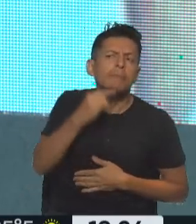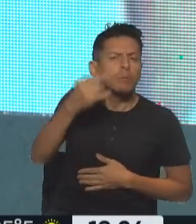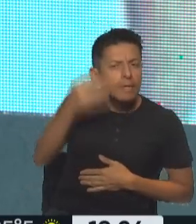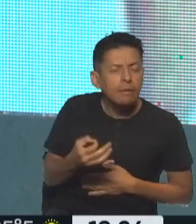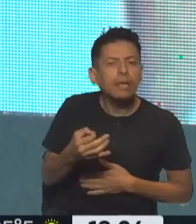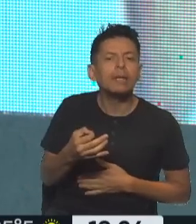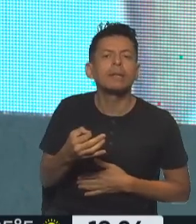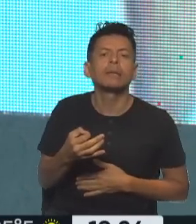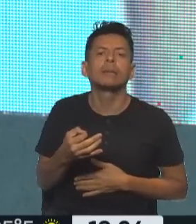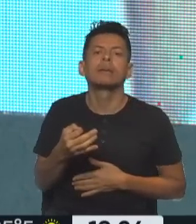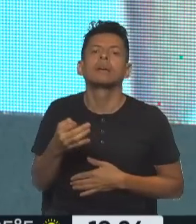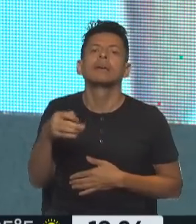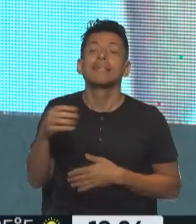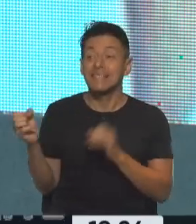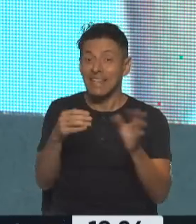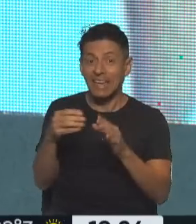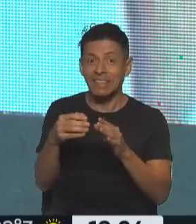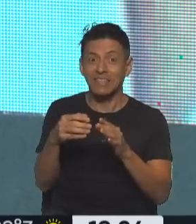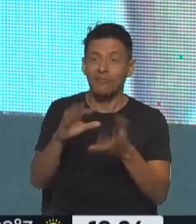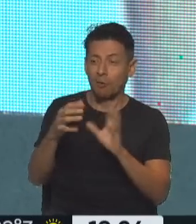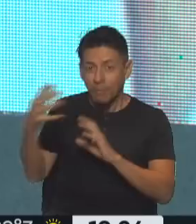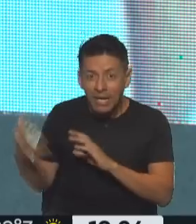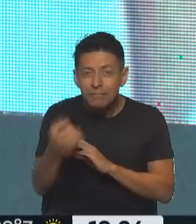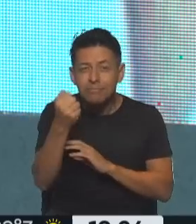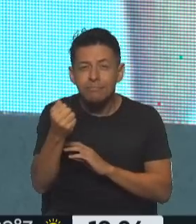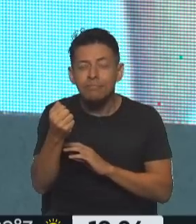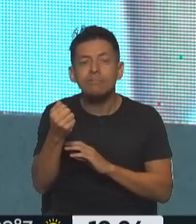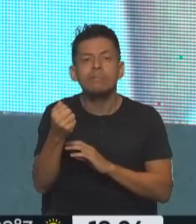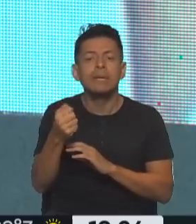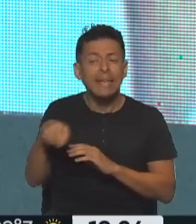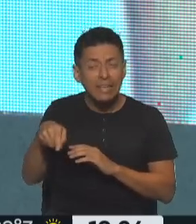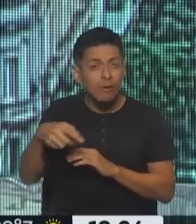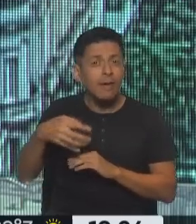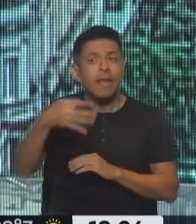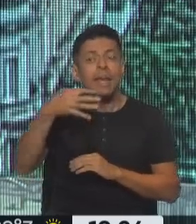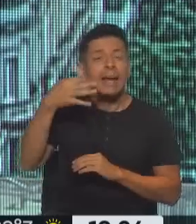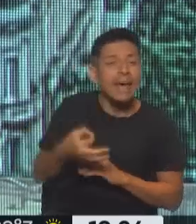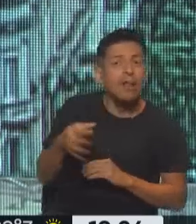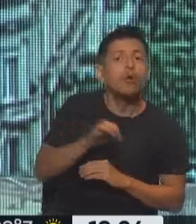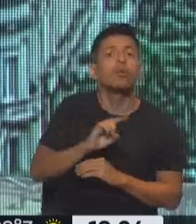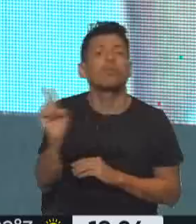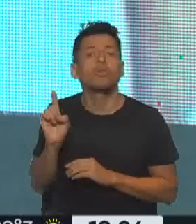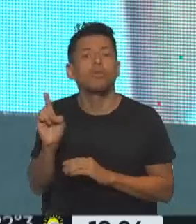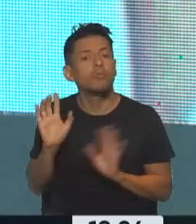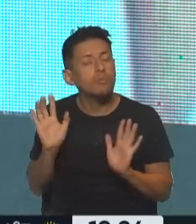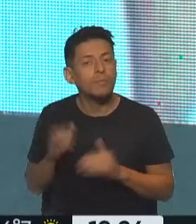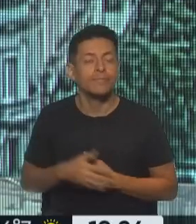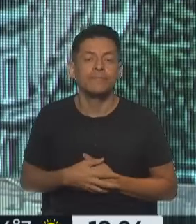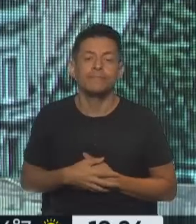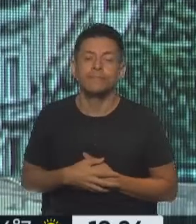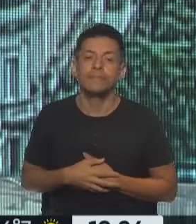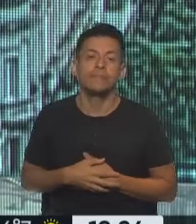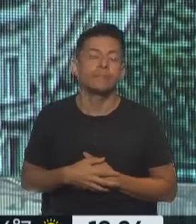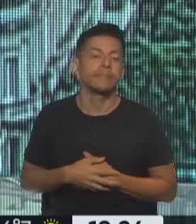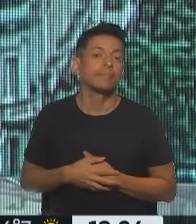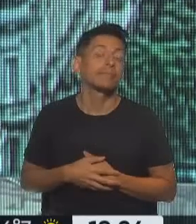lugar de la forma en la que se accede a los chats vía hackeo o no, esos chats eran reales o no, ¿no? Bueno, fíjense en el caso del Lago Escondido, que también lo